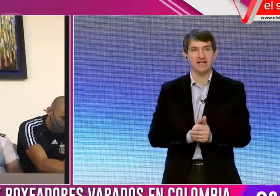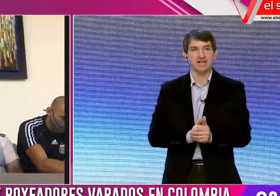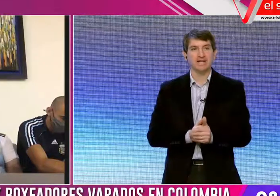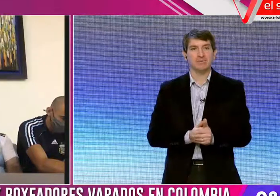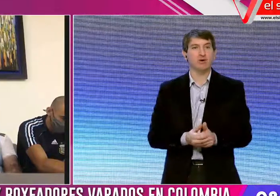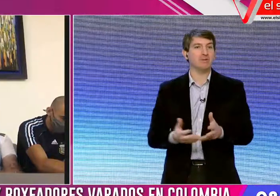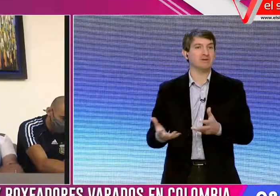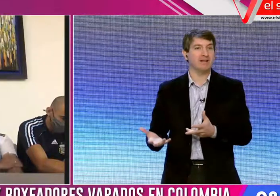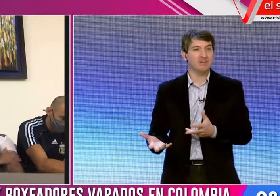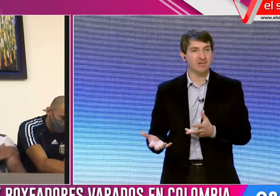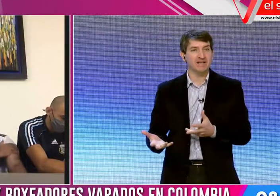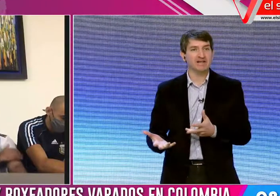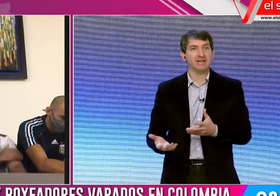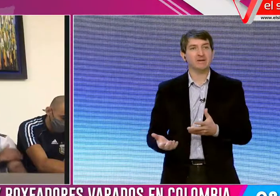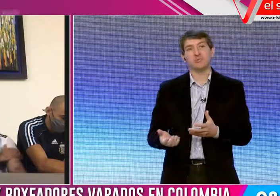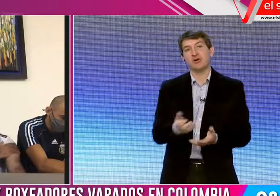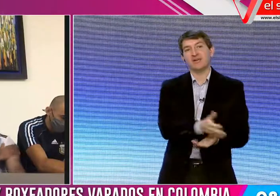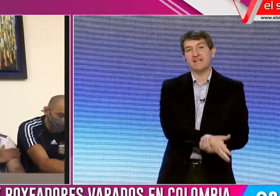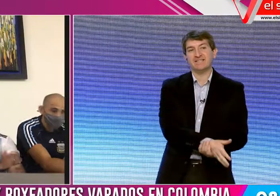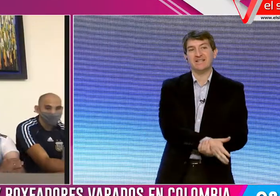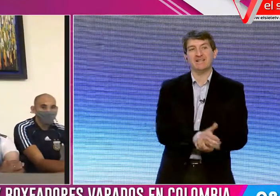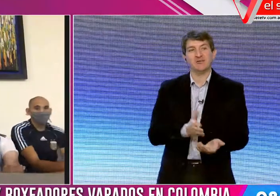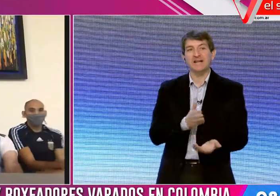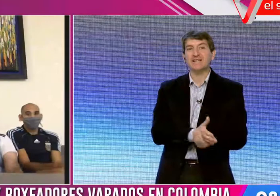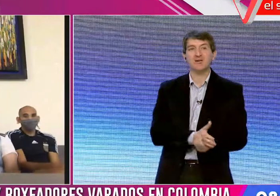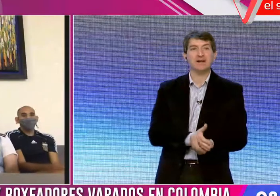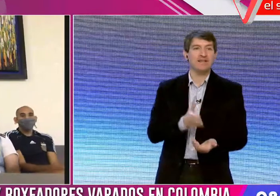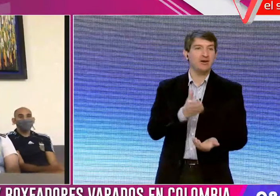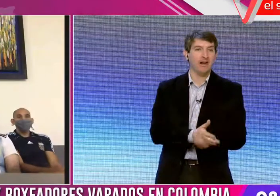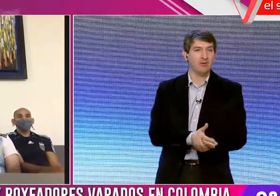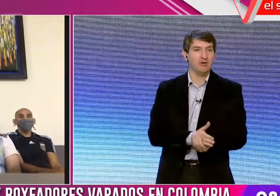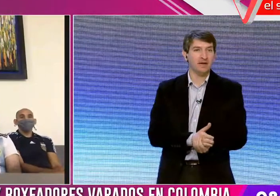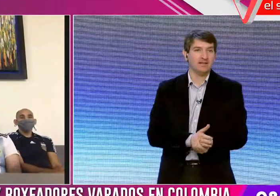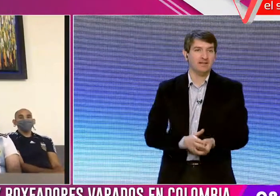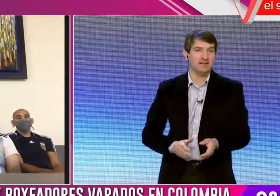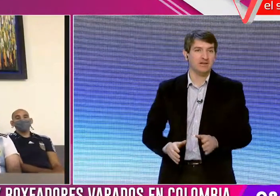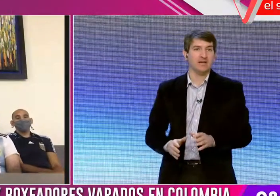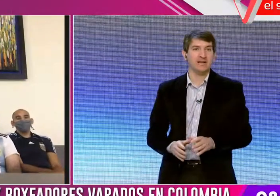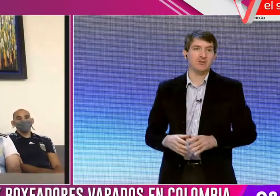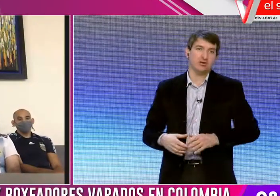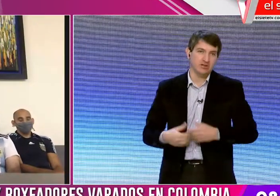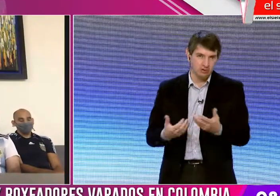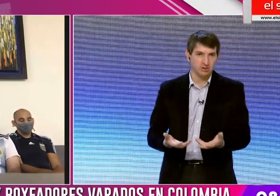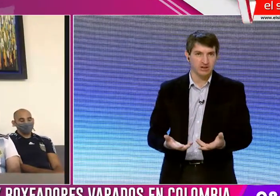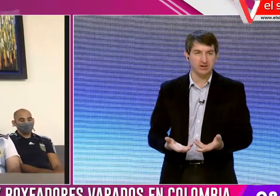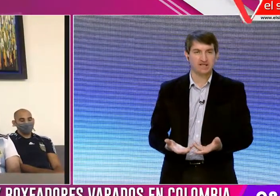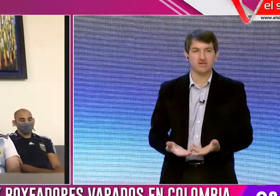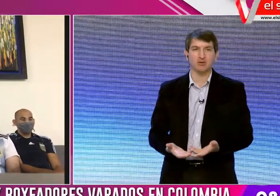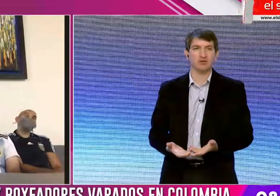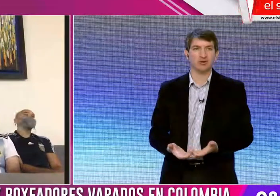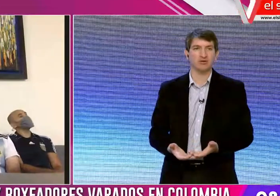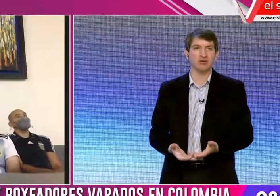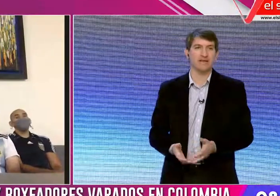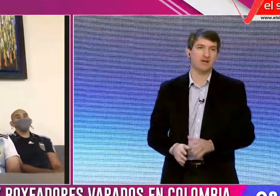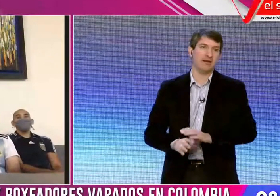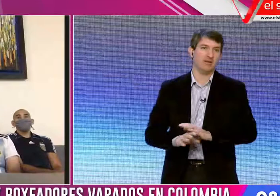rival. Por lo que pasó en la previa y por lo que tenés durante el combate y ahora el post-combate. Te digo que la verdad, cuando se solucione, que ojalá sea pronto